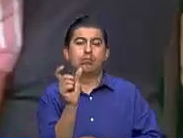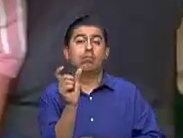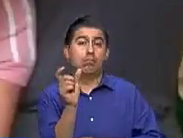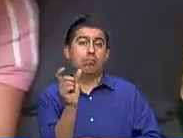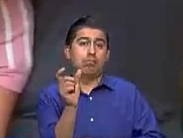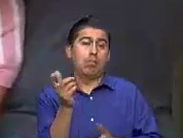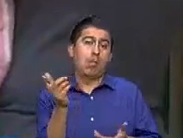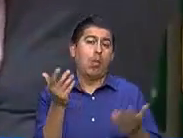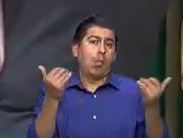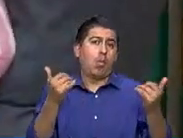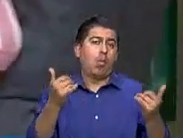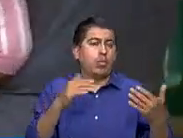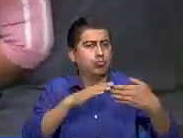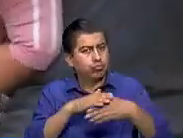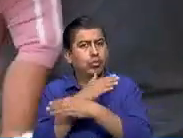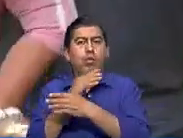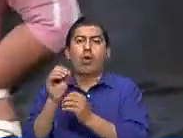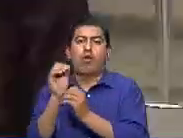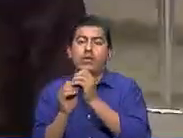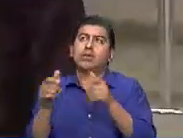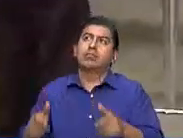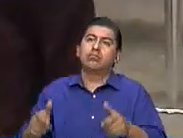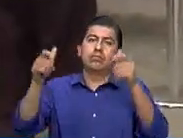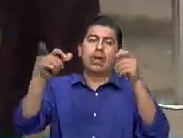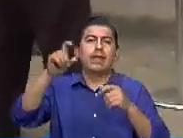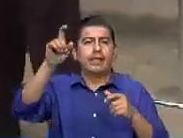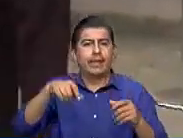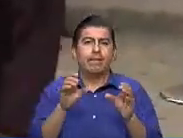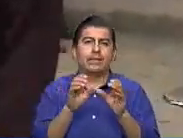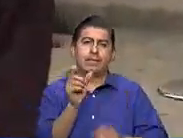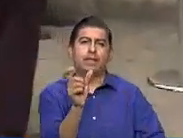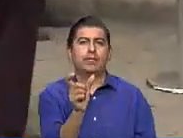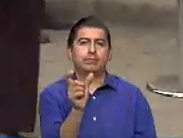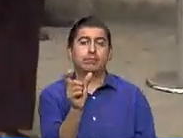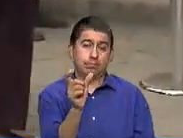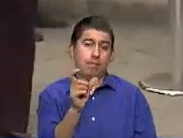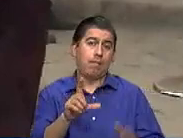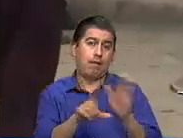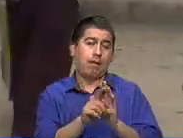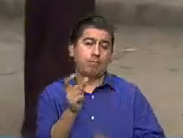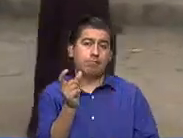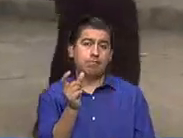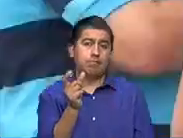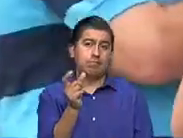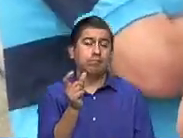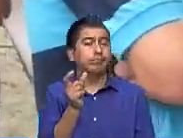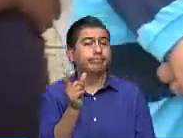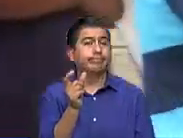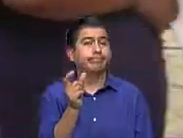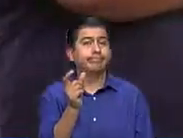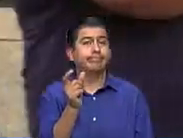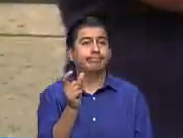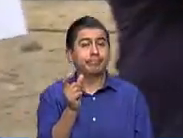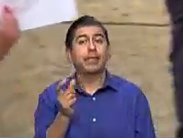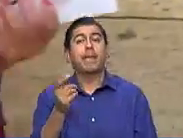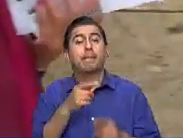COVID-19. Y esto es que para poder ingresar a cualquier entidad pública, los ciudadanos deben presentar su certificado de vacunación con